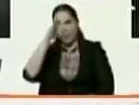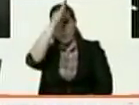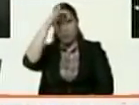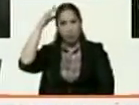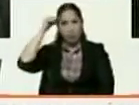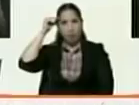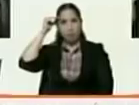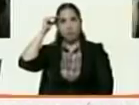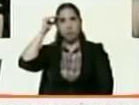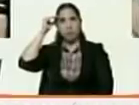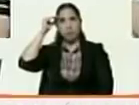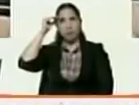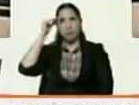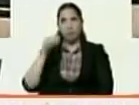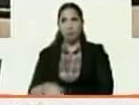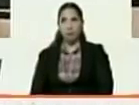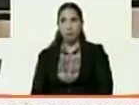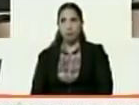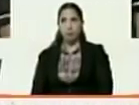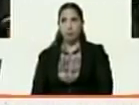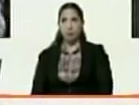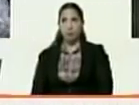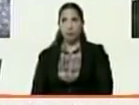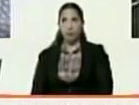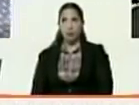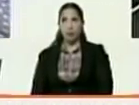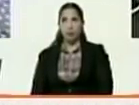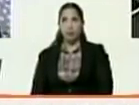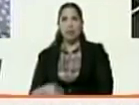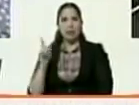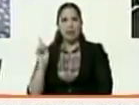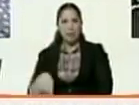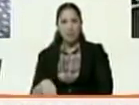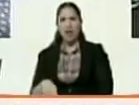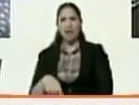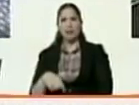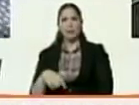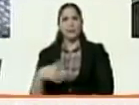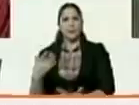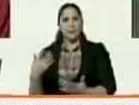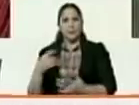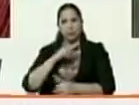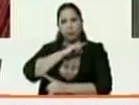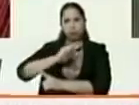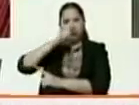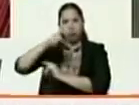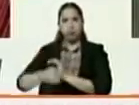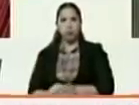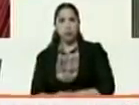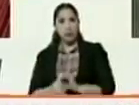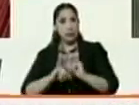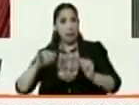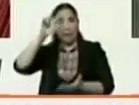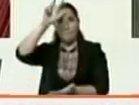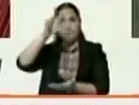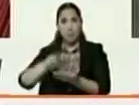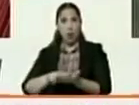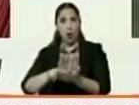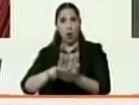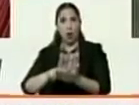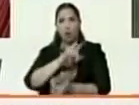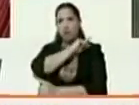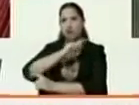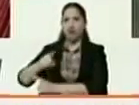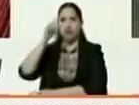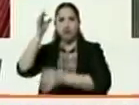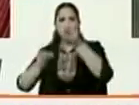Unidos, que le ha pegado también su brisa bolivariana, y le acaban de aprobar el enjuiciamiento y cada